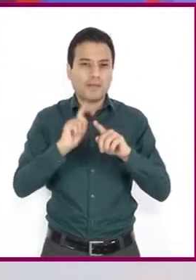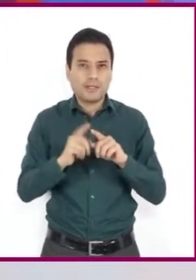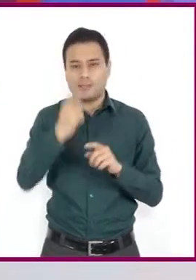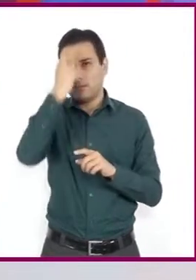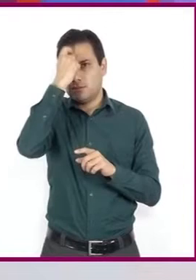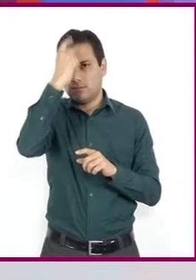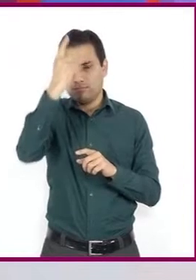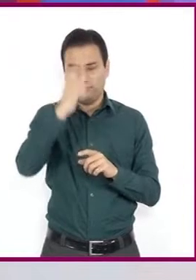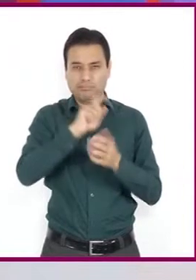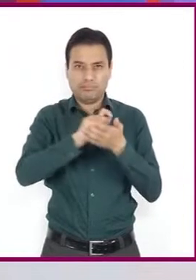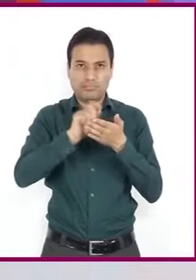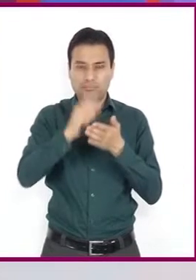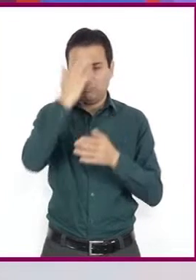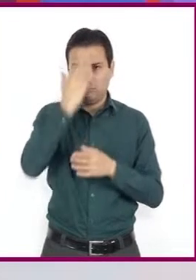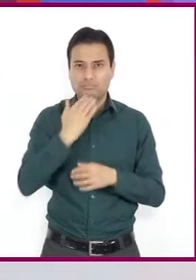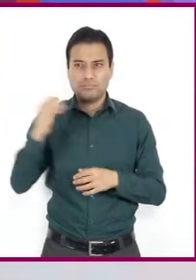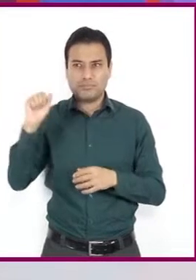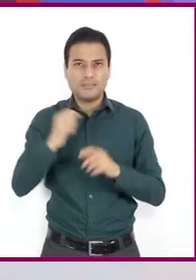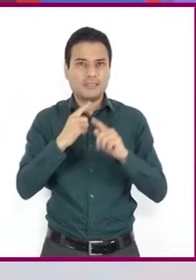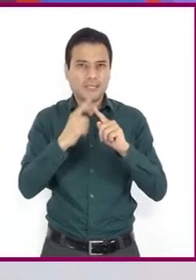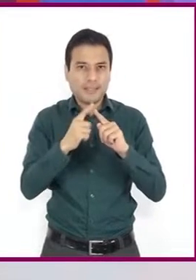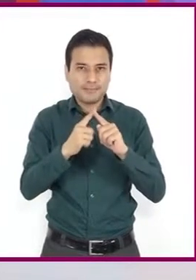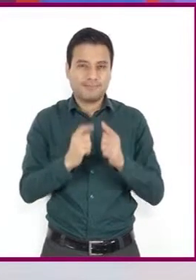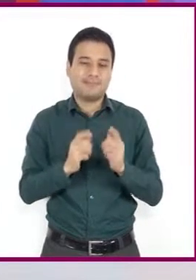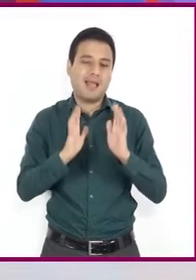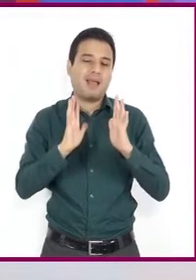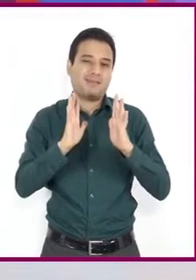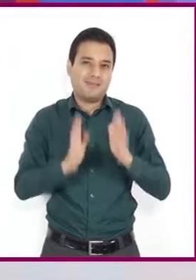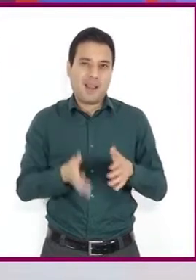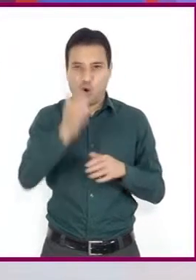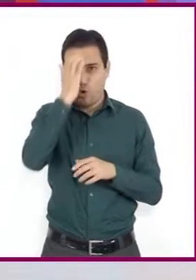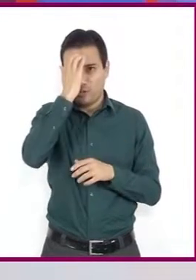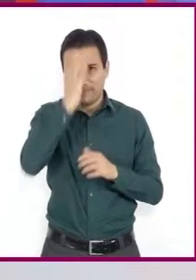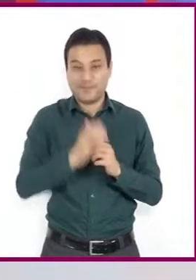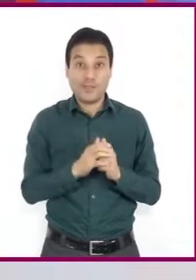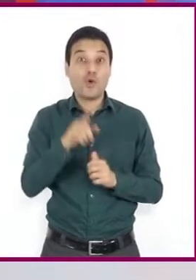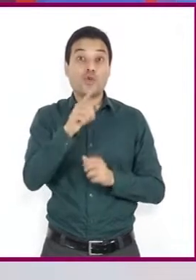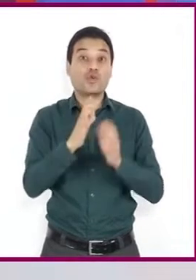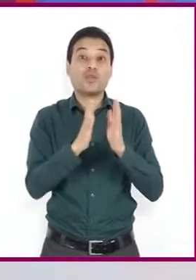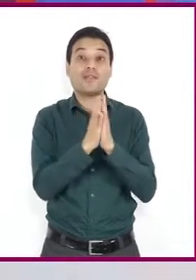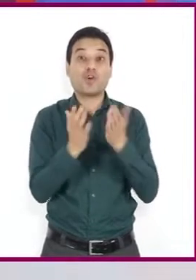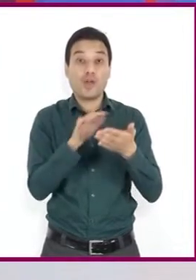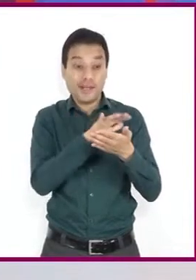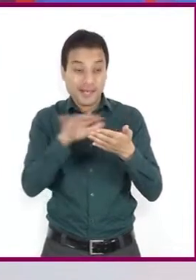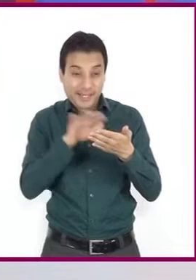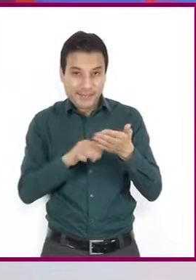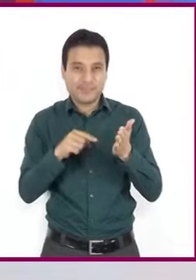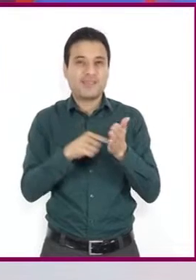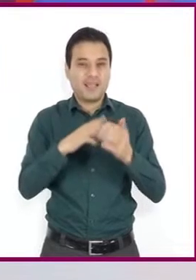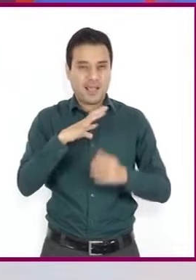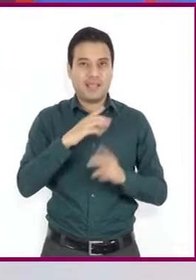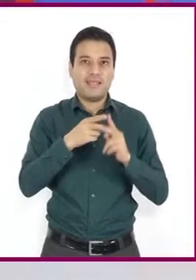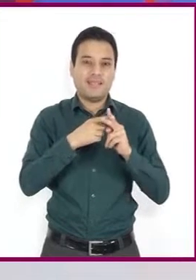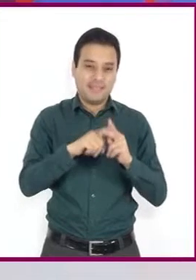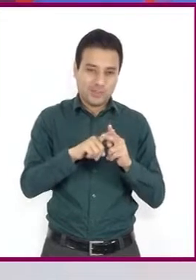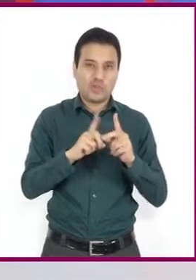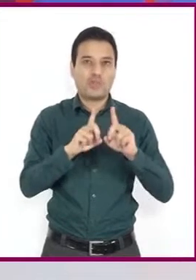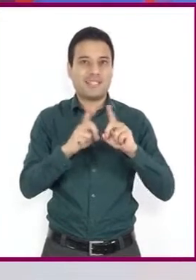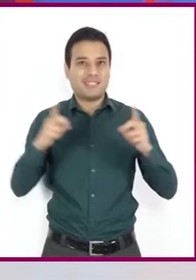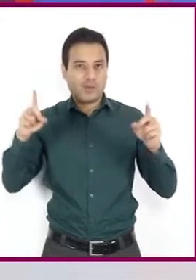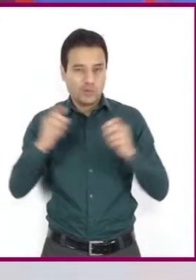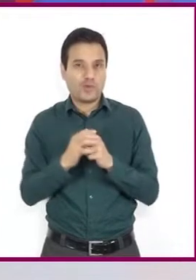más representativos, seguramente recuerdan que, al leer un texto narrativo, este tiene un inicio,